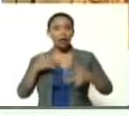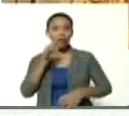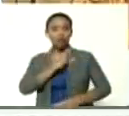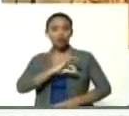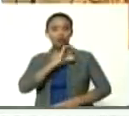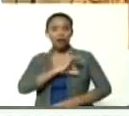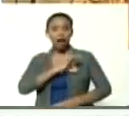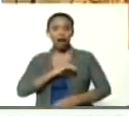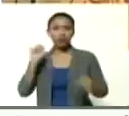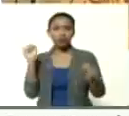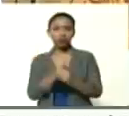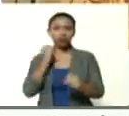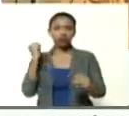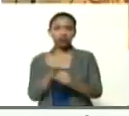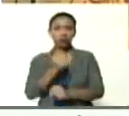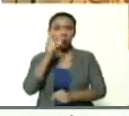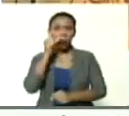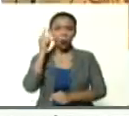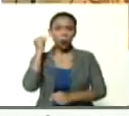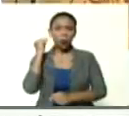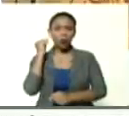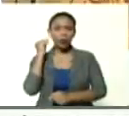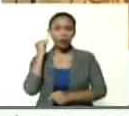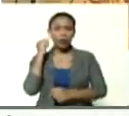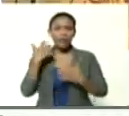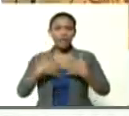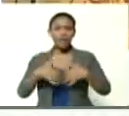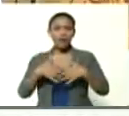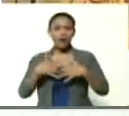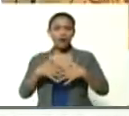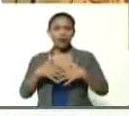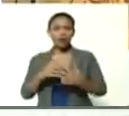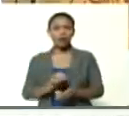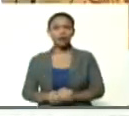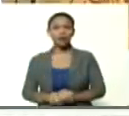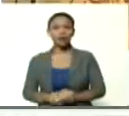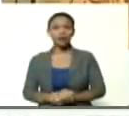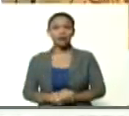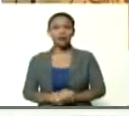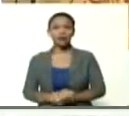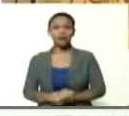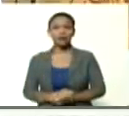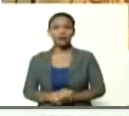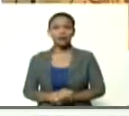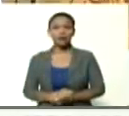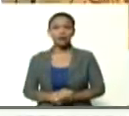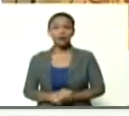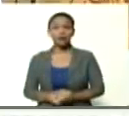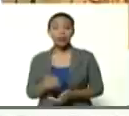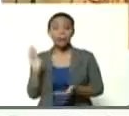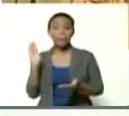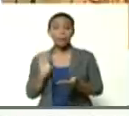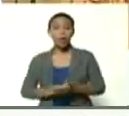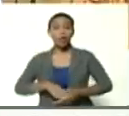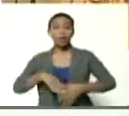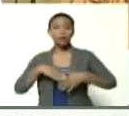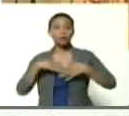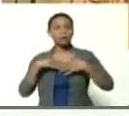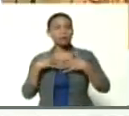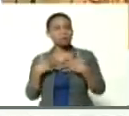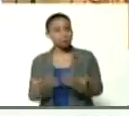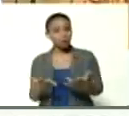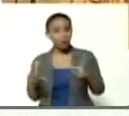sociales, trabajadores, trabajadoras, empresarios, empresarias. Se establece que